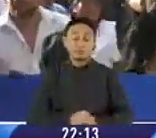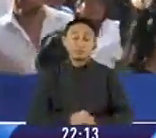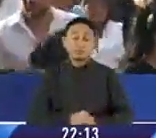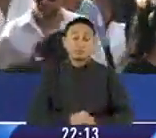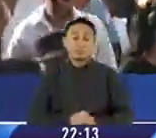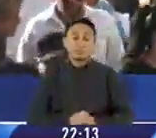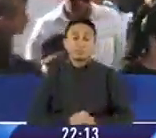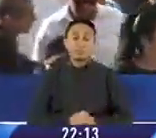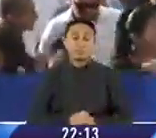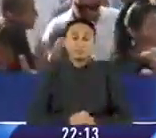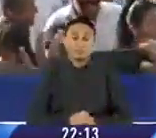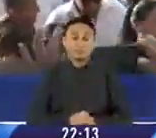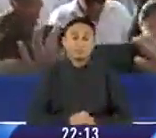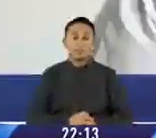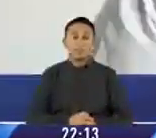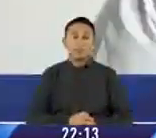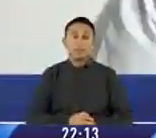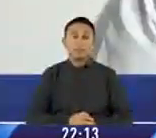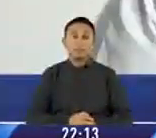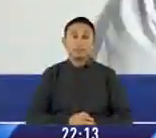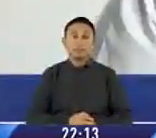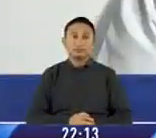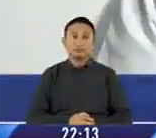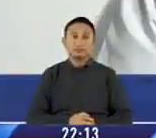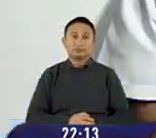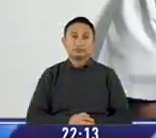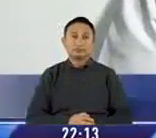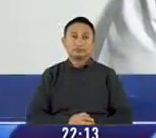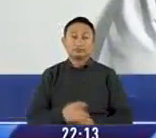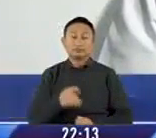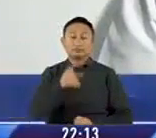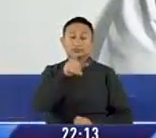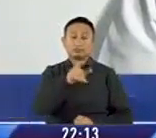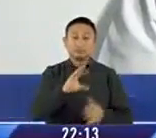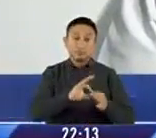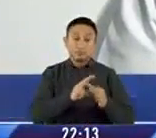se pronunció tras este ataque. Dejó de existir